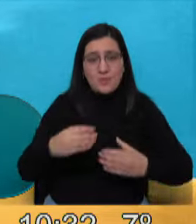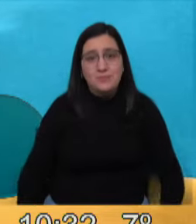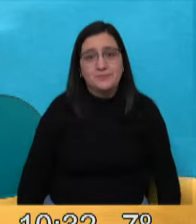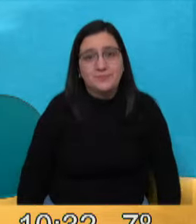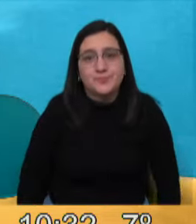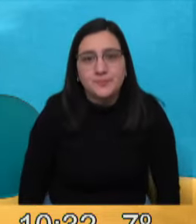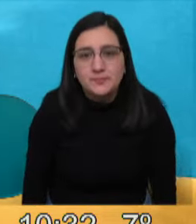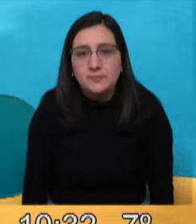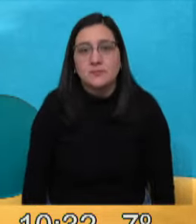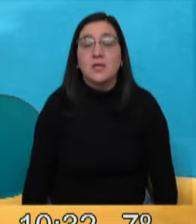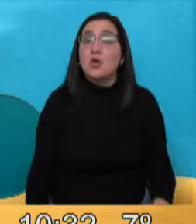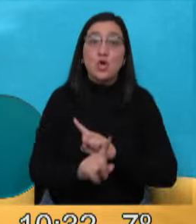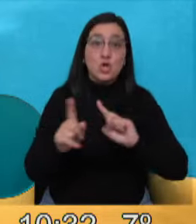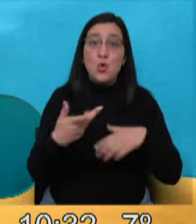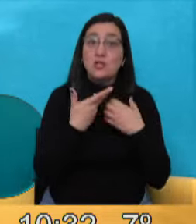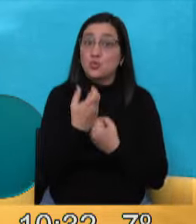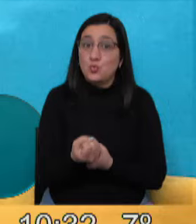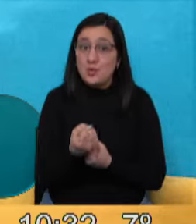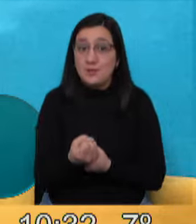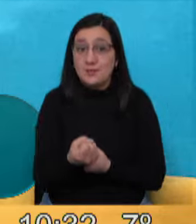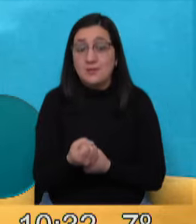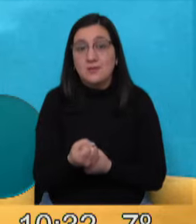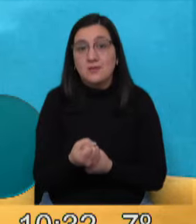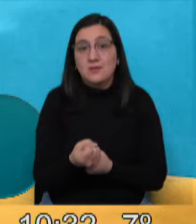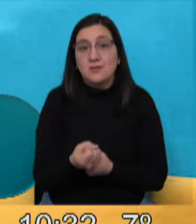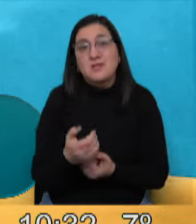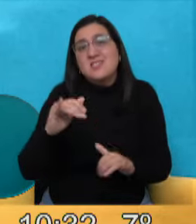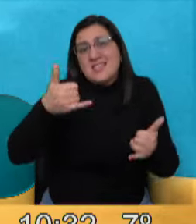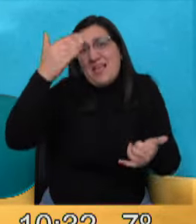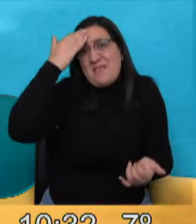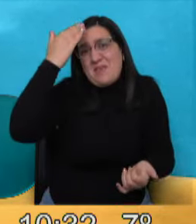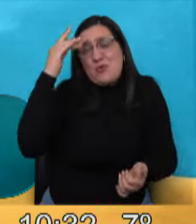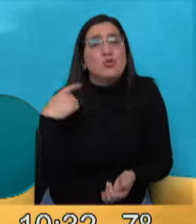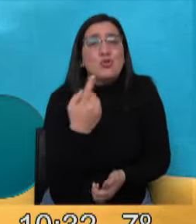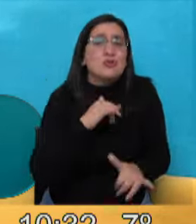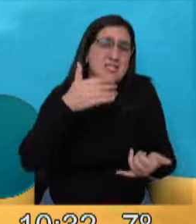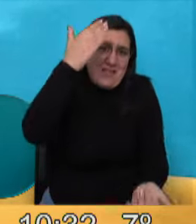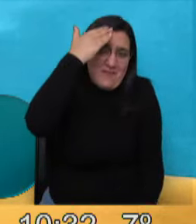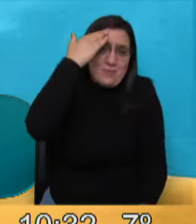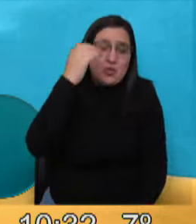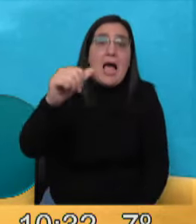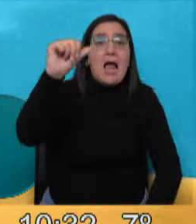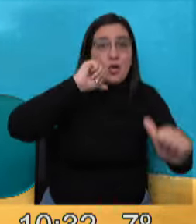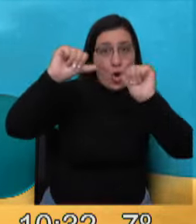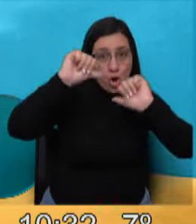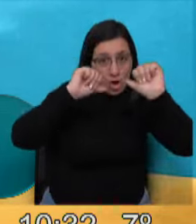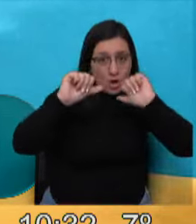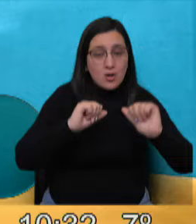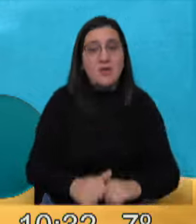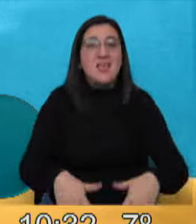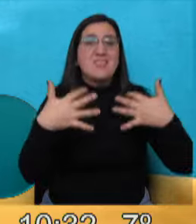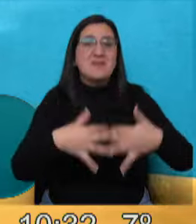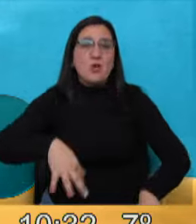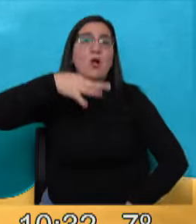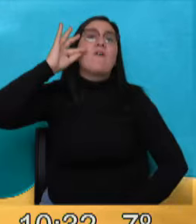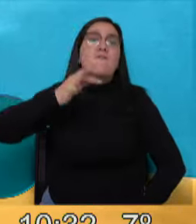favorable. Y lo que no contribuye, bueno, también todos lo sabemos, en realidad todos sabemos la respuesta. Alcohol. Exceso de